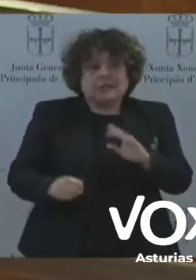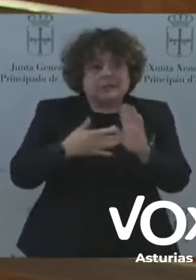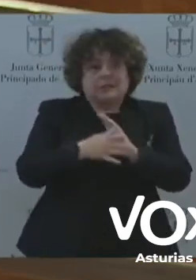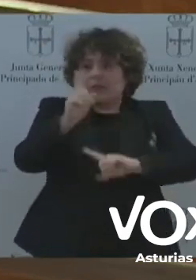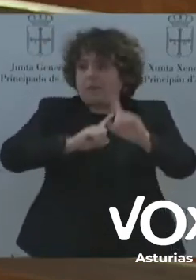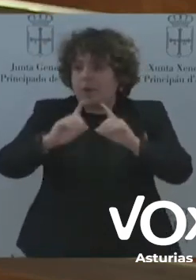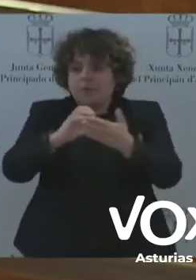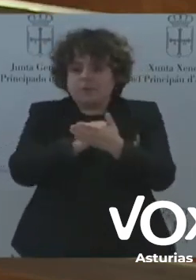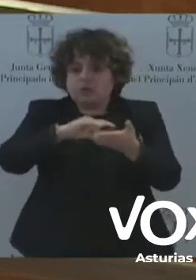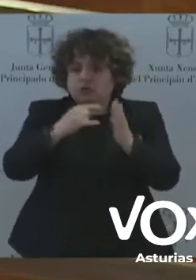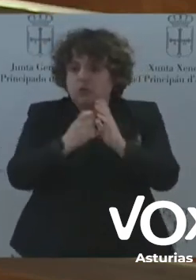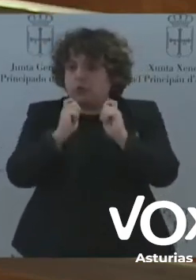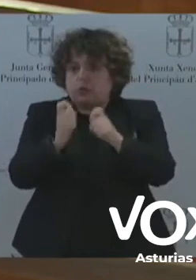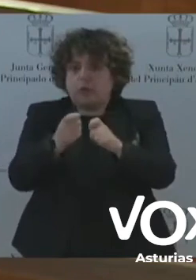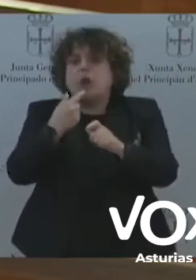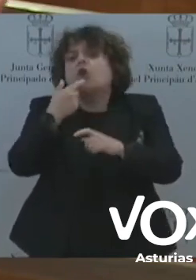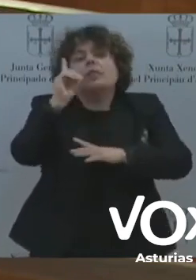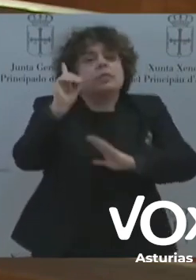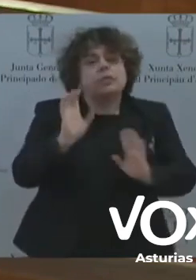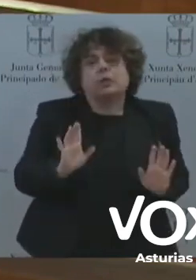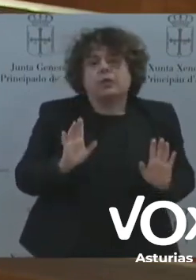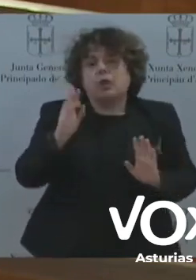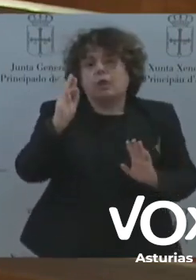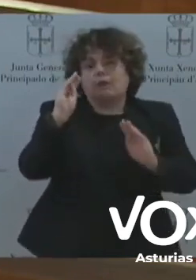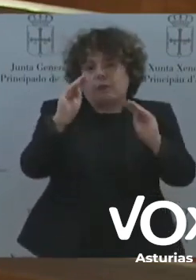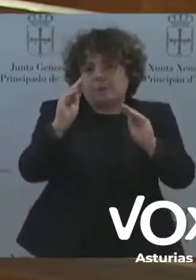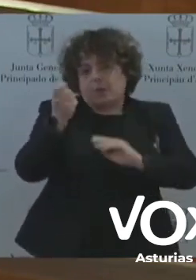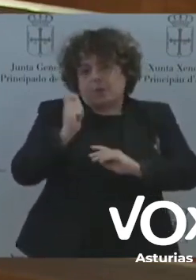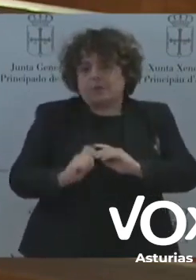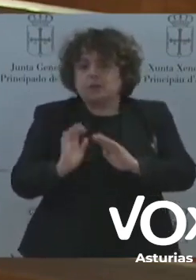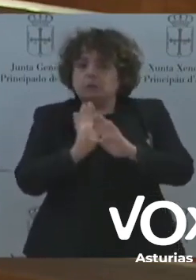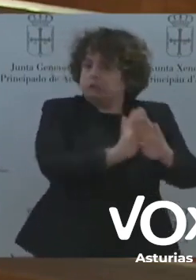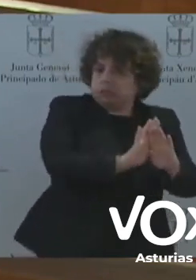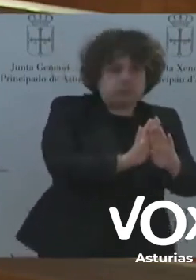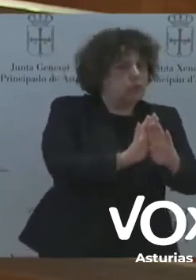de la formación profesional, lo que digo es que paralelamente exploremos otras opciones